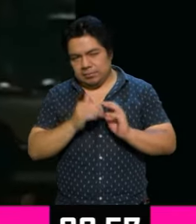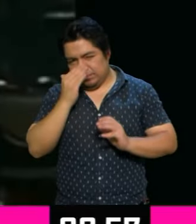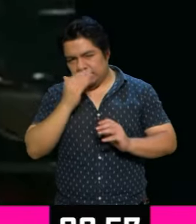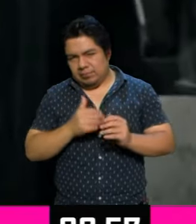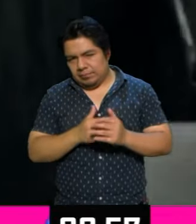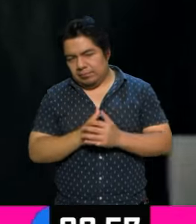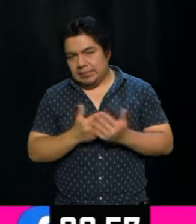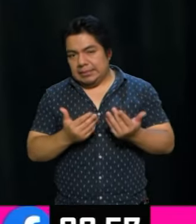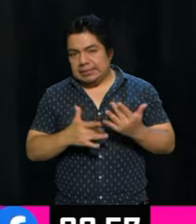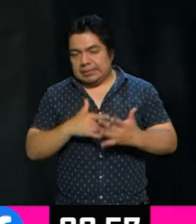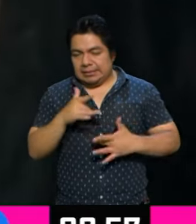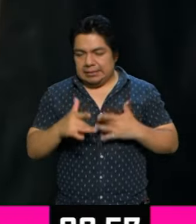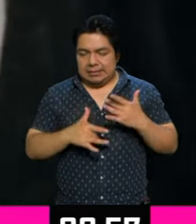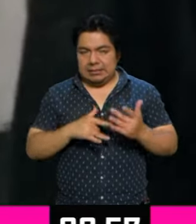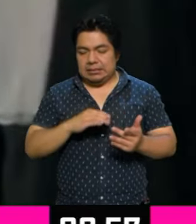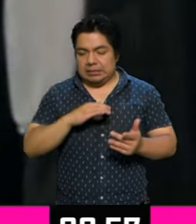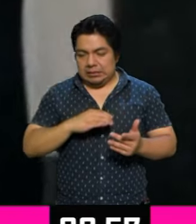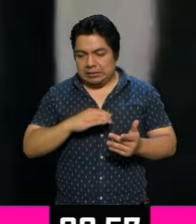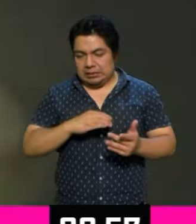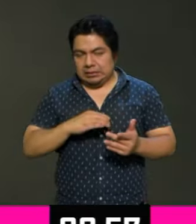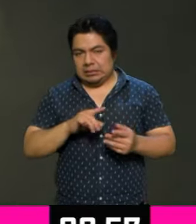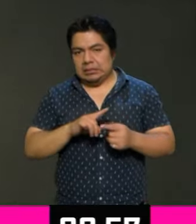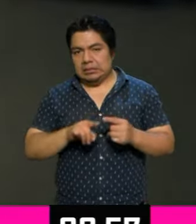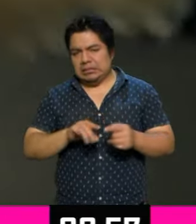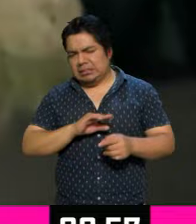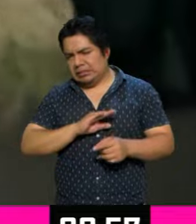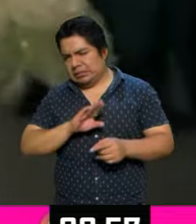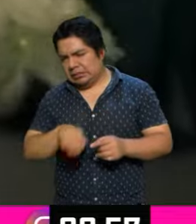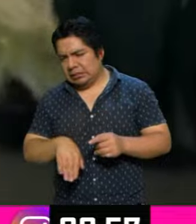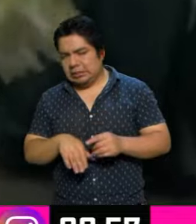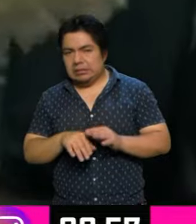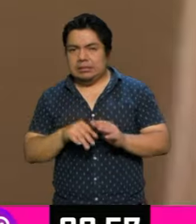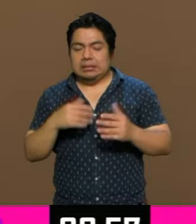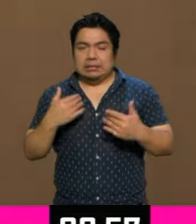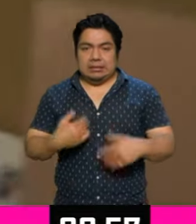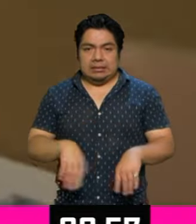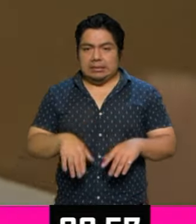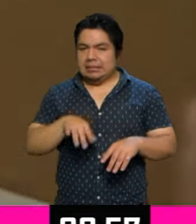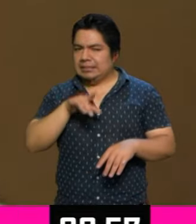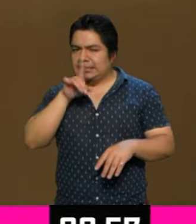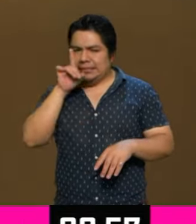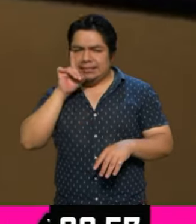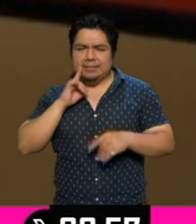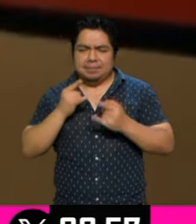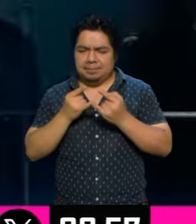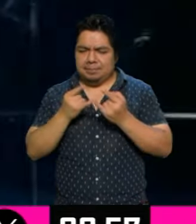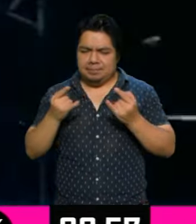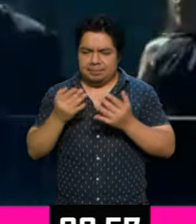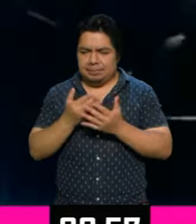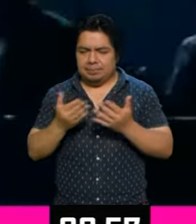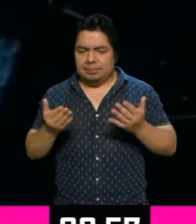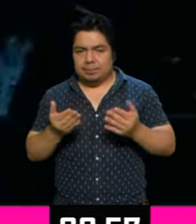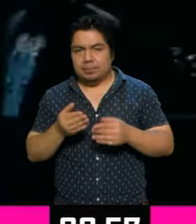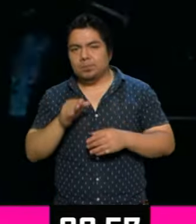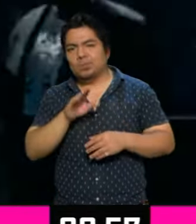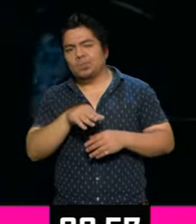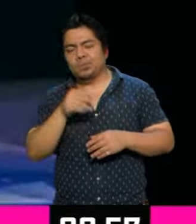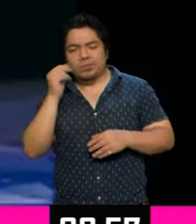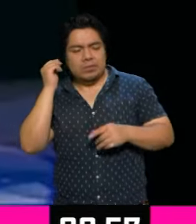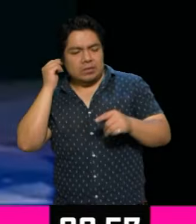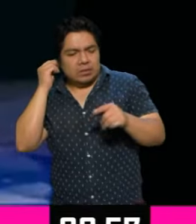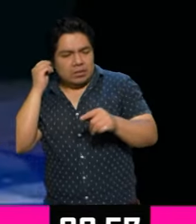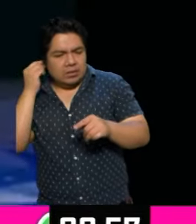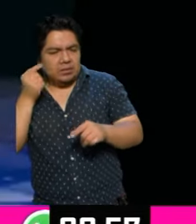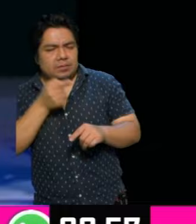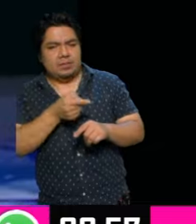uh-huh. estuvo padeciendo el cáncer hasta que fallece. Es toda exacto. una historia esta mujer. Oye. Y justo esa historia la cuenta también. Y le pedía a